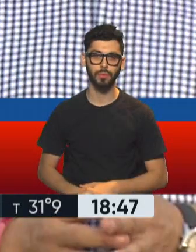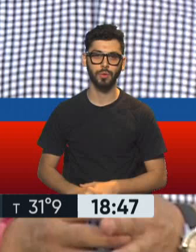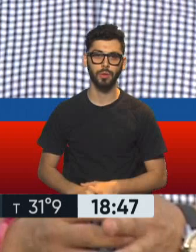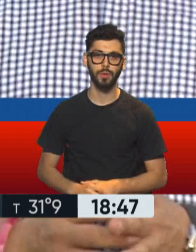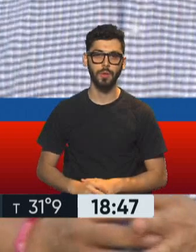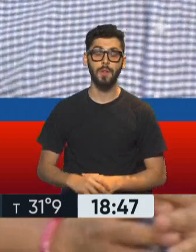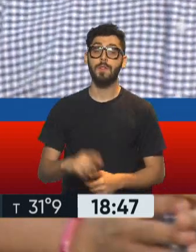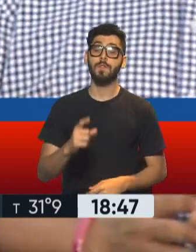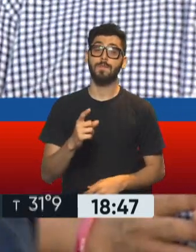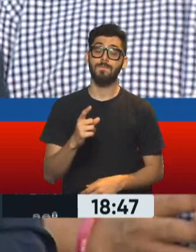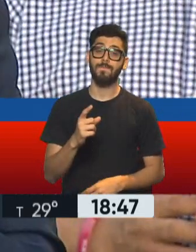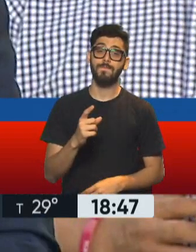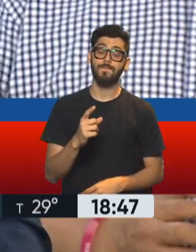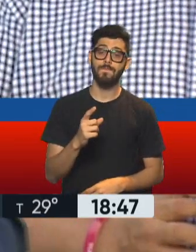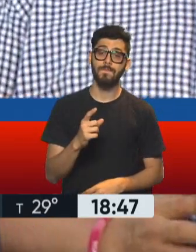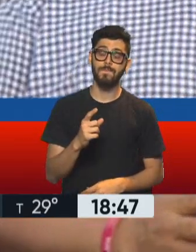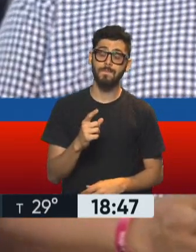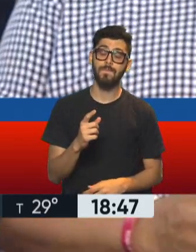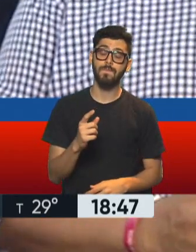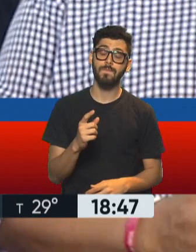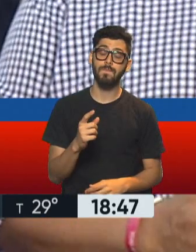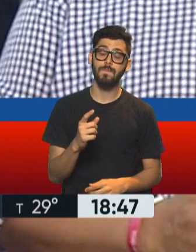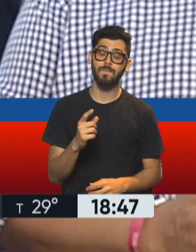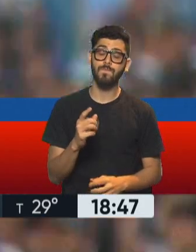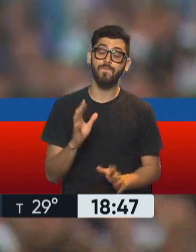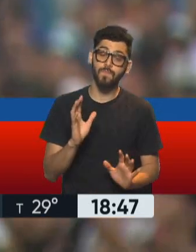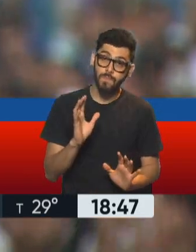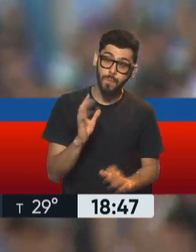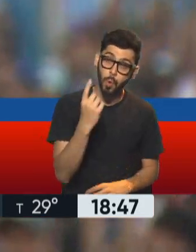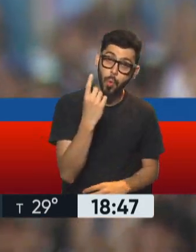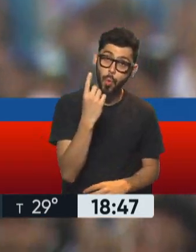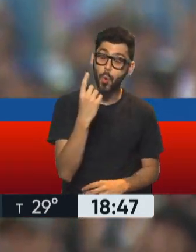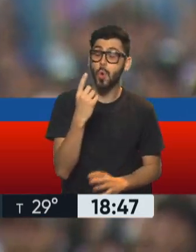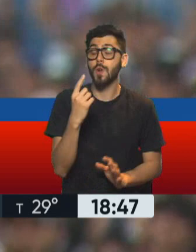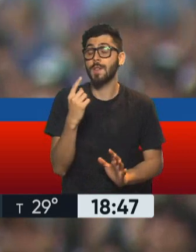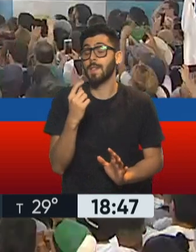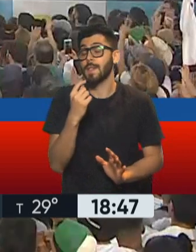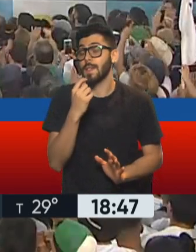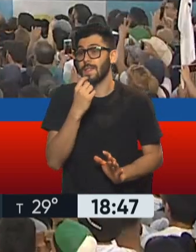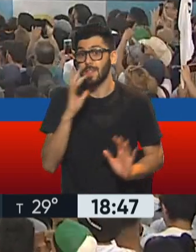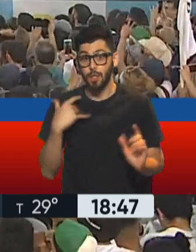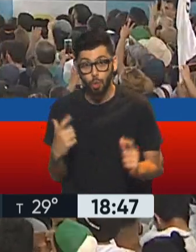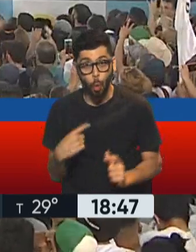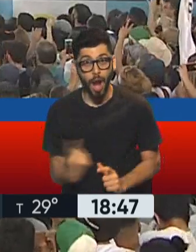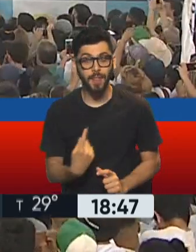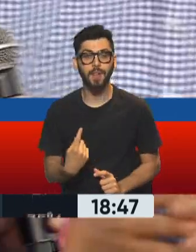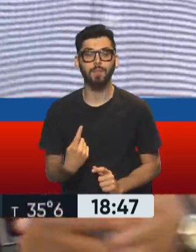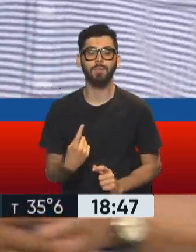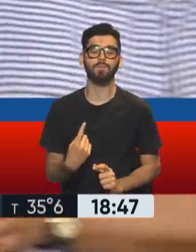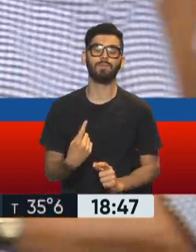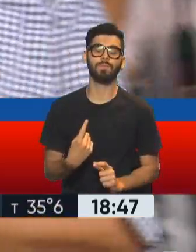Y si algo tenemos de suerte, es el